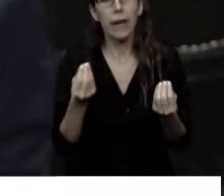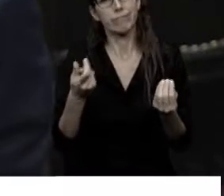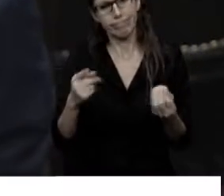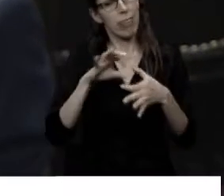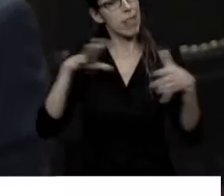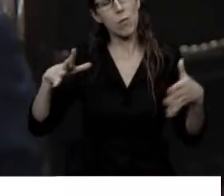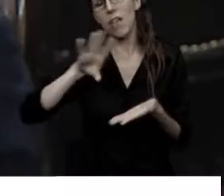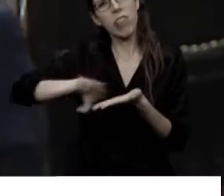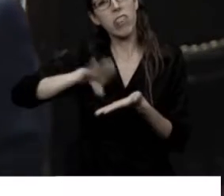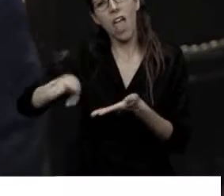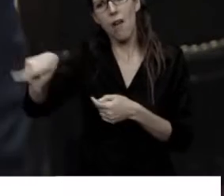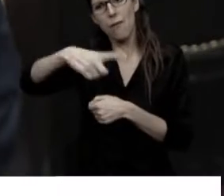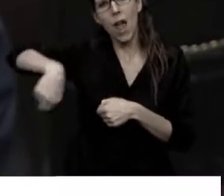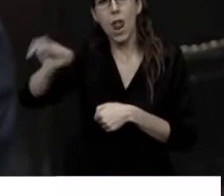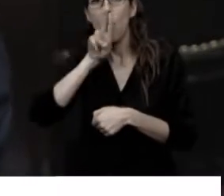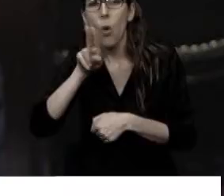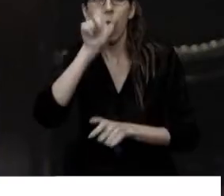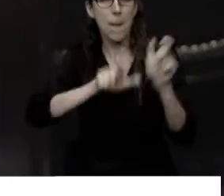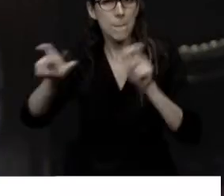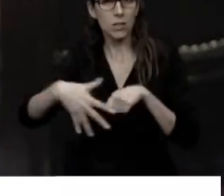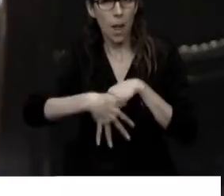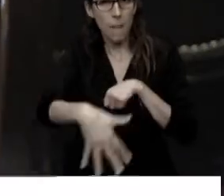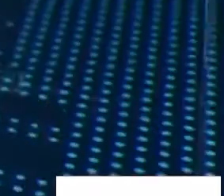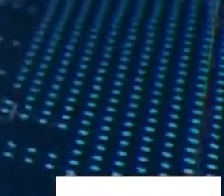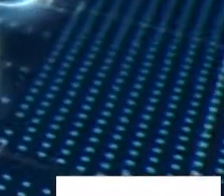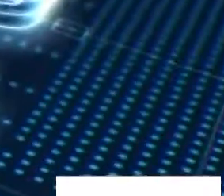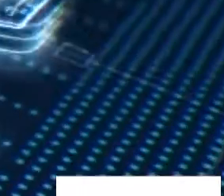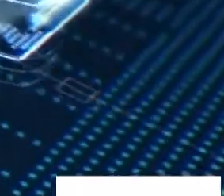de la democracia con las mujeres y las personas con capacidad de gestar.